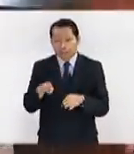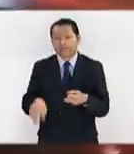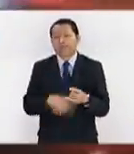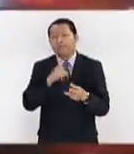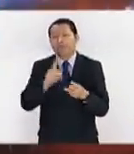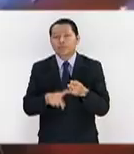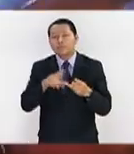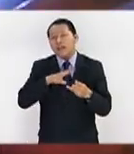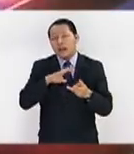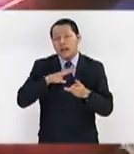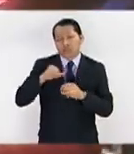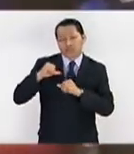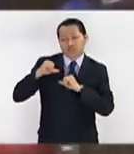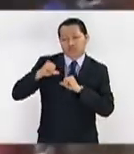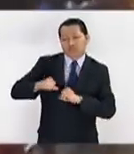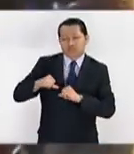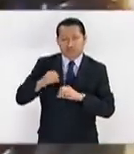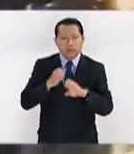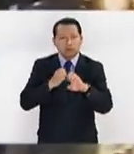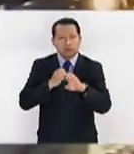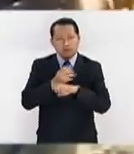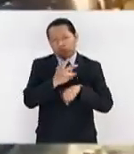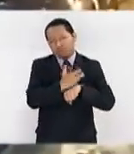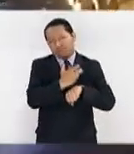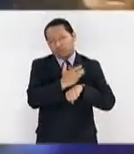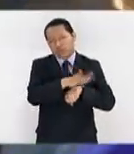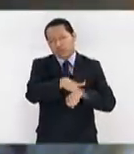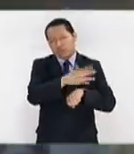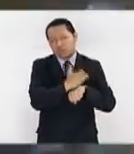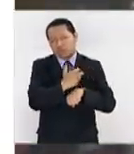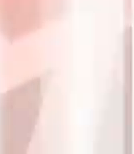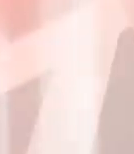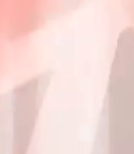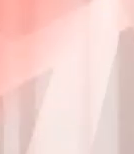y autoridades de los Estados Unidos.